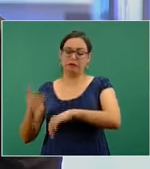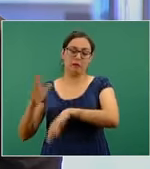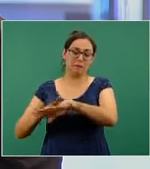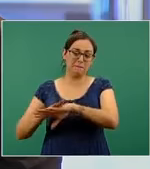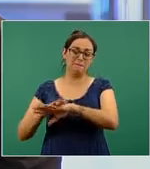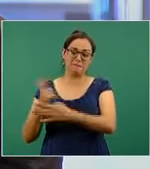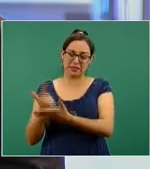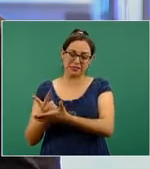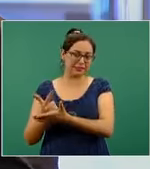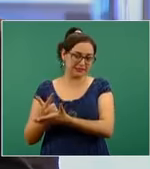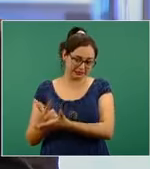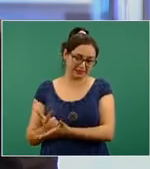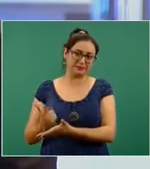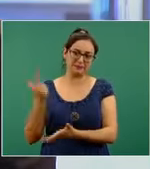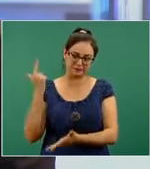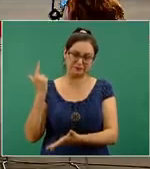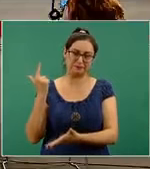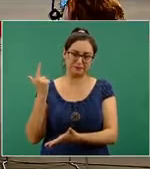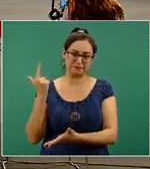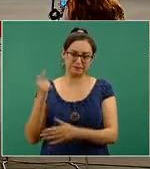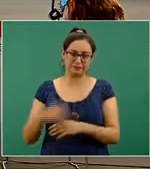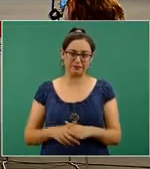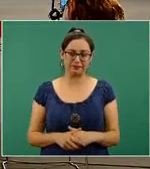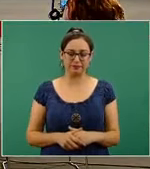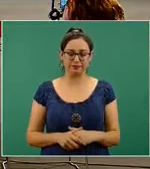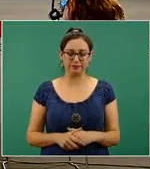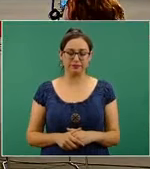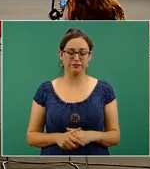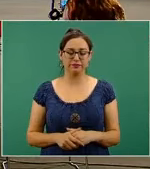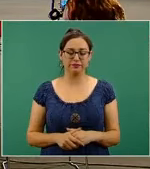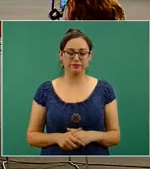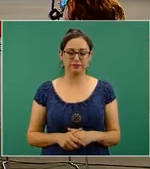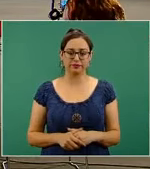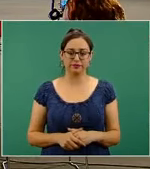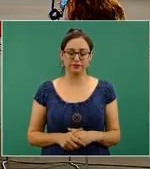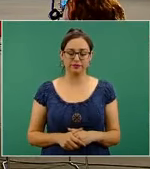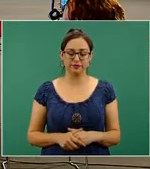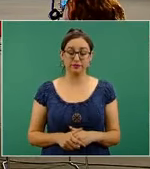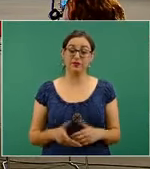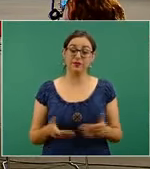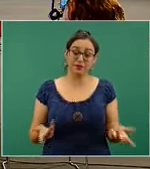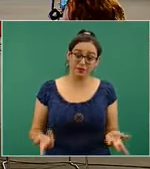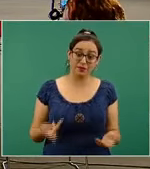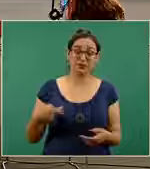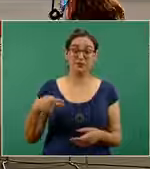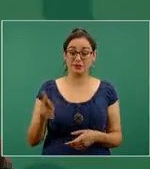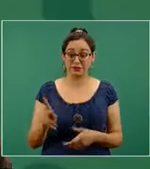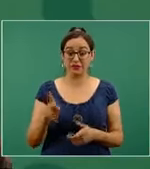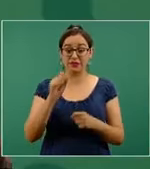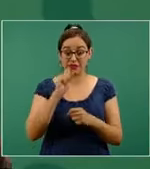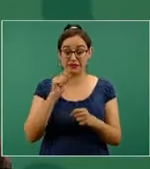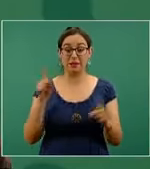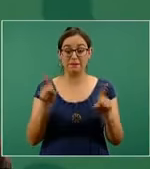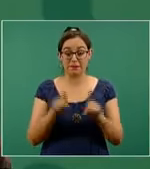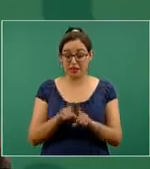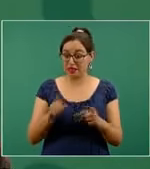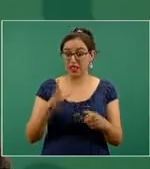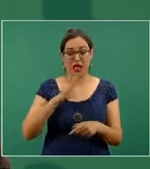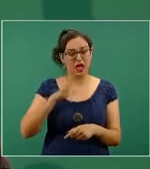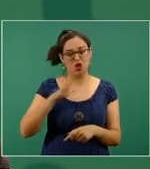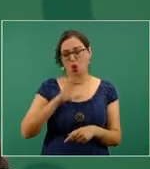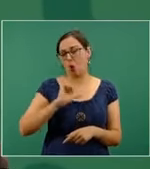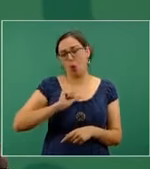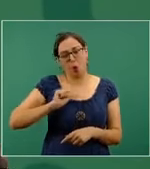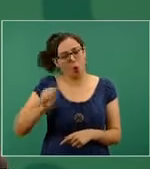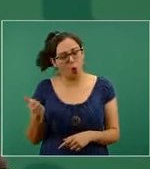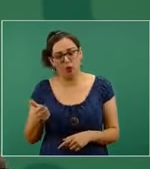de oxígeno, pues obviamente todavía se afecte más. Pero obviamente tenemos también otras condiciones